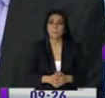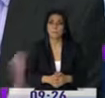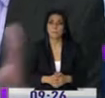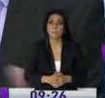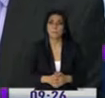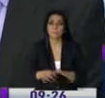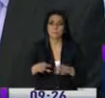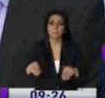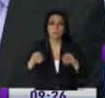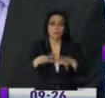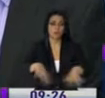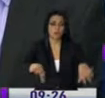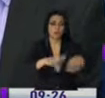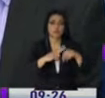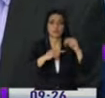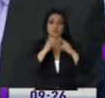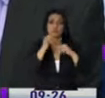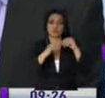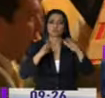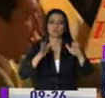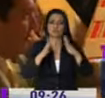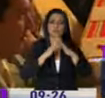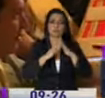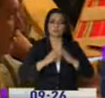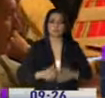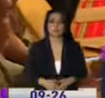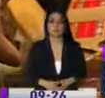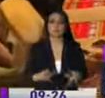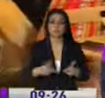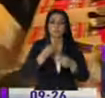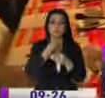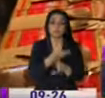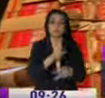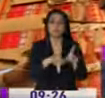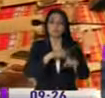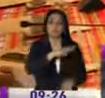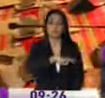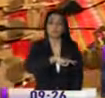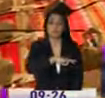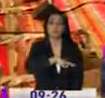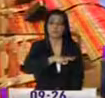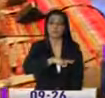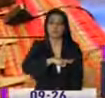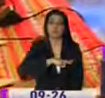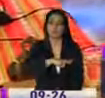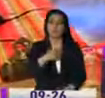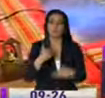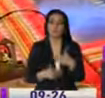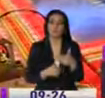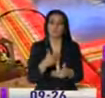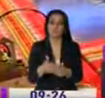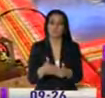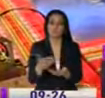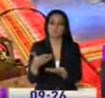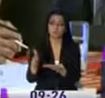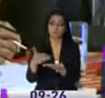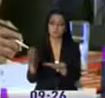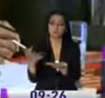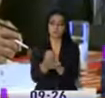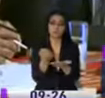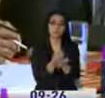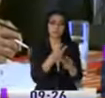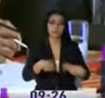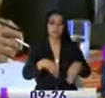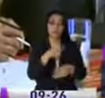los macrolotes donde se van a edificar las viviendas. También informaron que hay municipalidades que se encuentran en un proceso de expropiación de terrenos